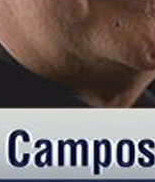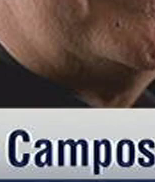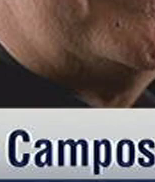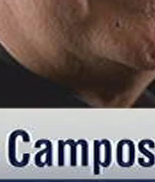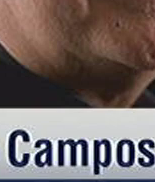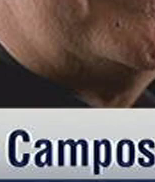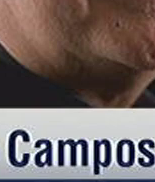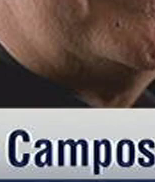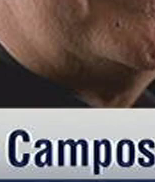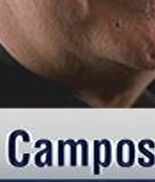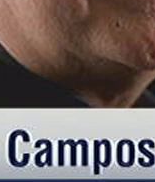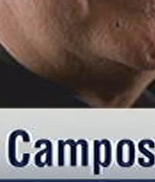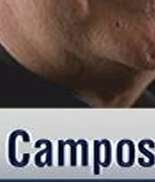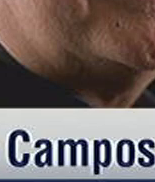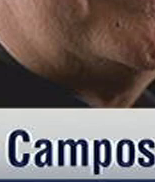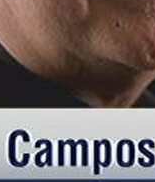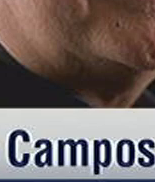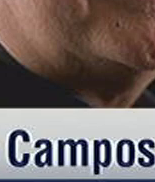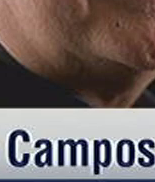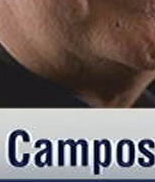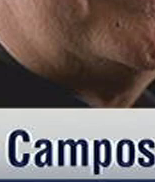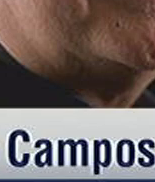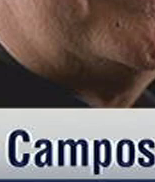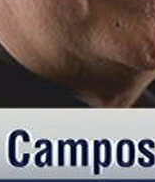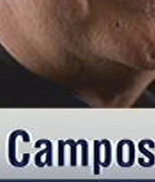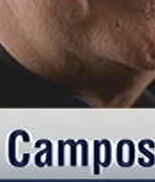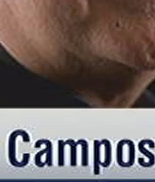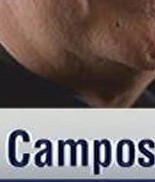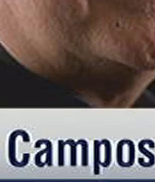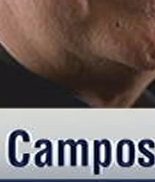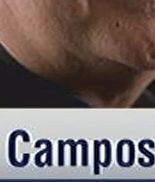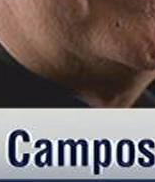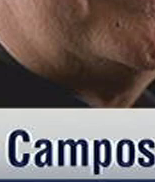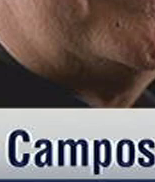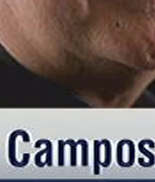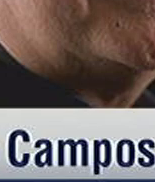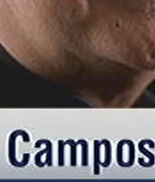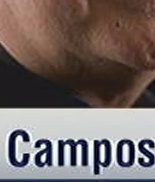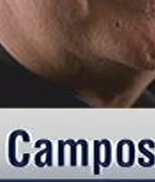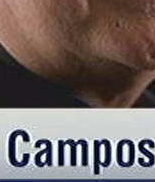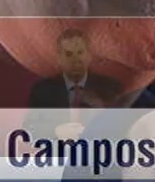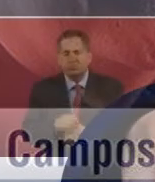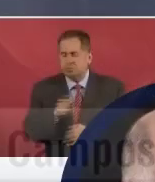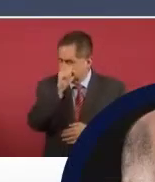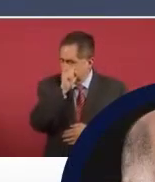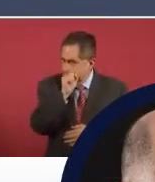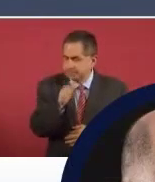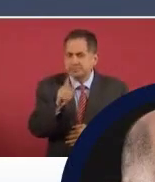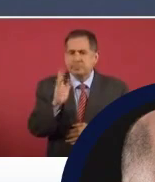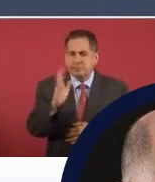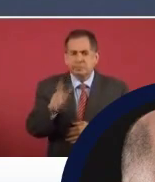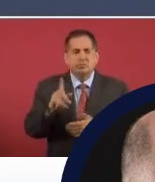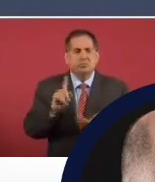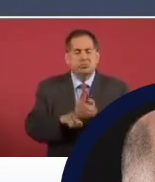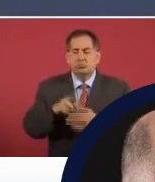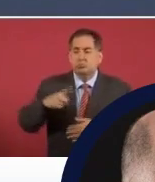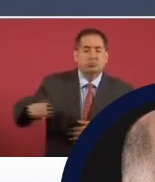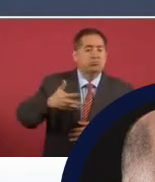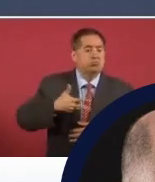hasta 70, a lo máximo que me ha llegado 68. Si a mí me apuras, es decir, su primer año, para mí,